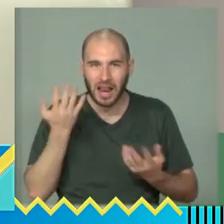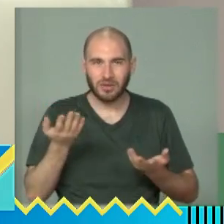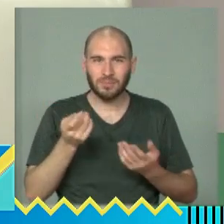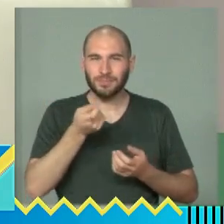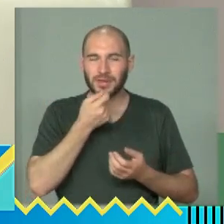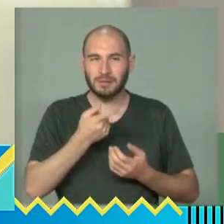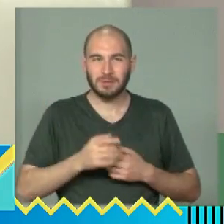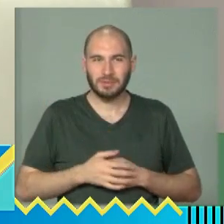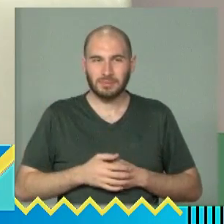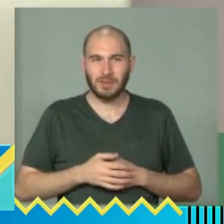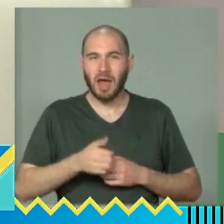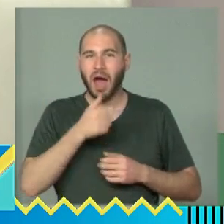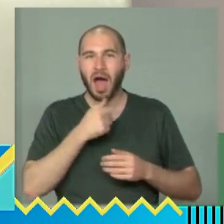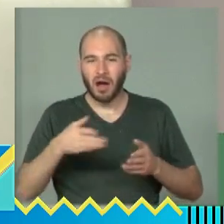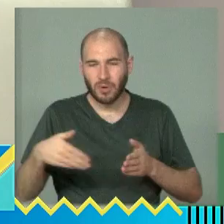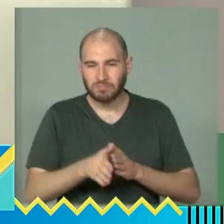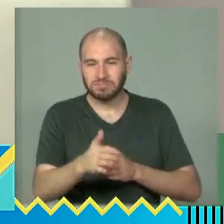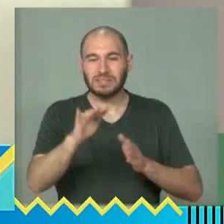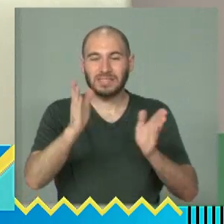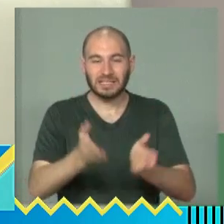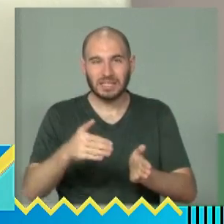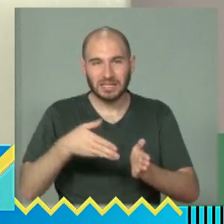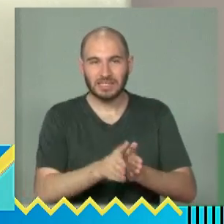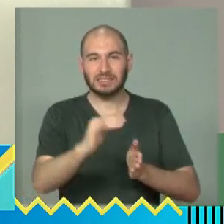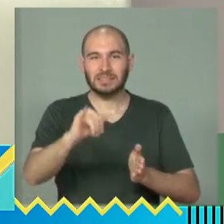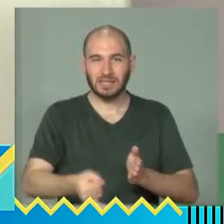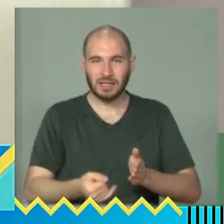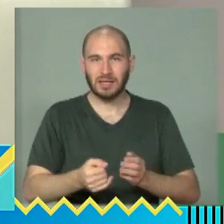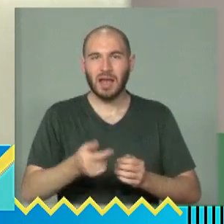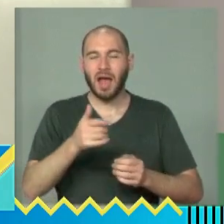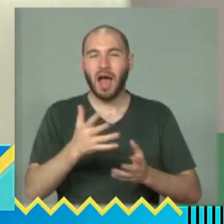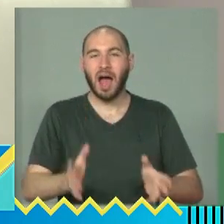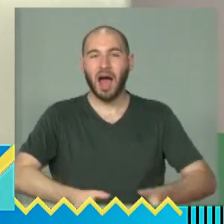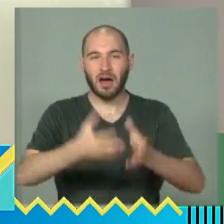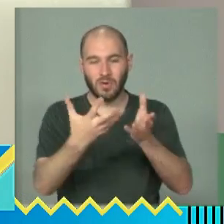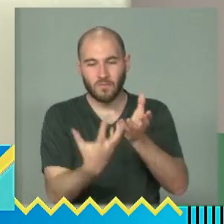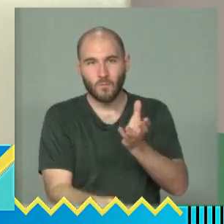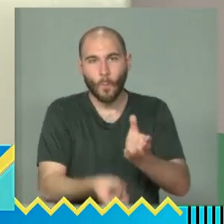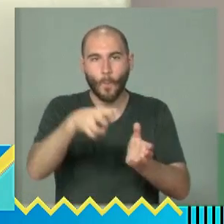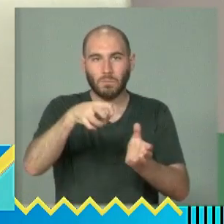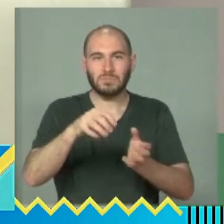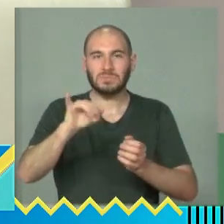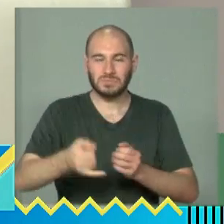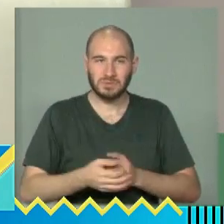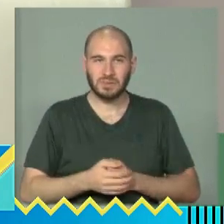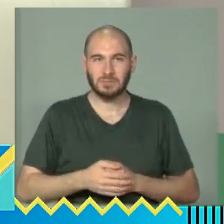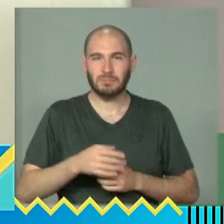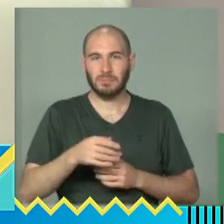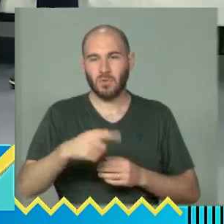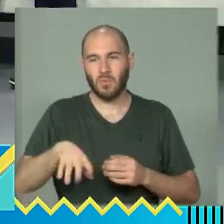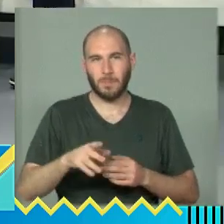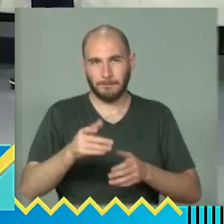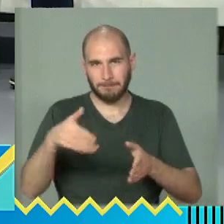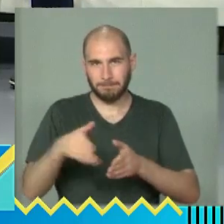seguir como para que el agua pueda seguir pasando por las acequias y se pueda llegar a los árboles de alguna forma sin molestar el paso de las personas por las